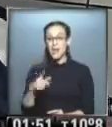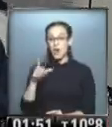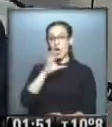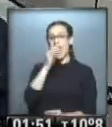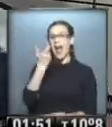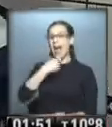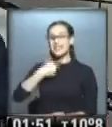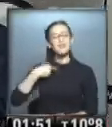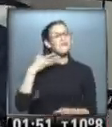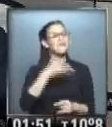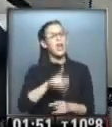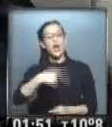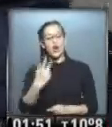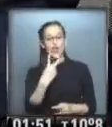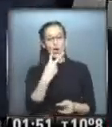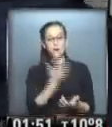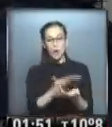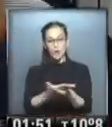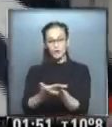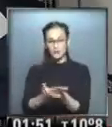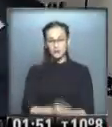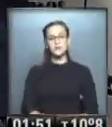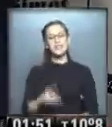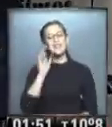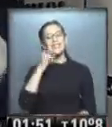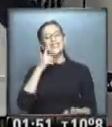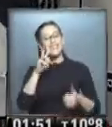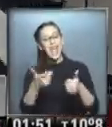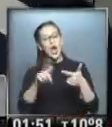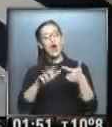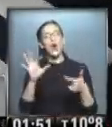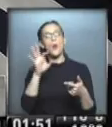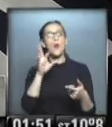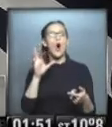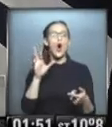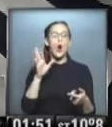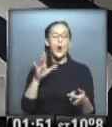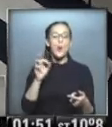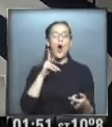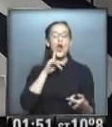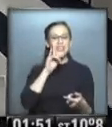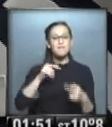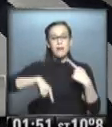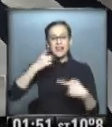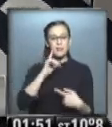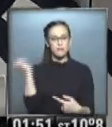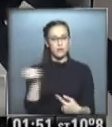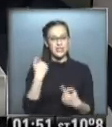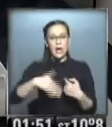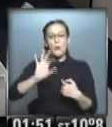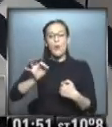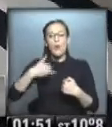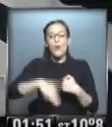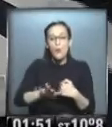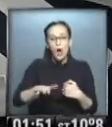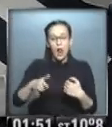dos. Puede salir, probablemente, de Carlos Isquia o del Vichy Borghi. Mañana va a ser un día clave para saber cuál de los dos será el entrenador. Pero mañana